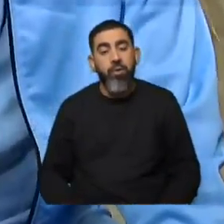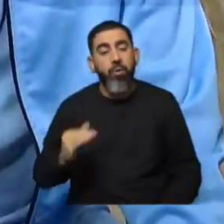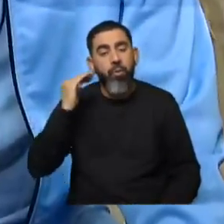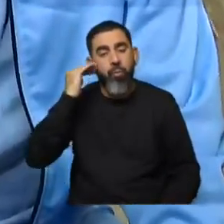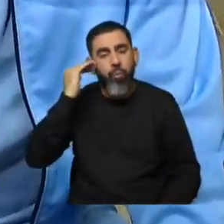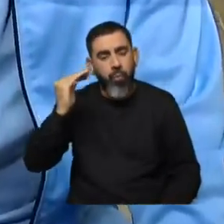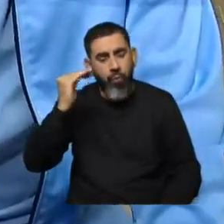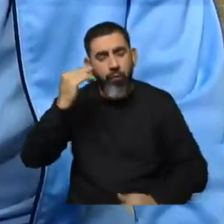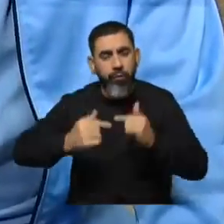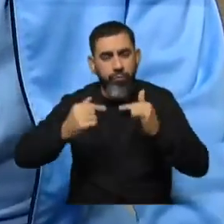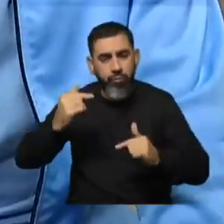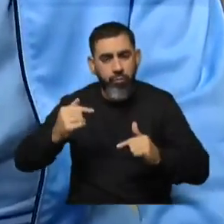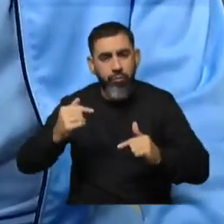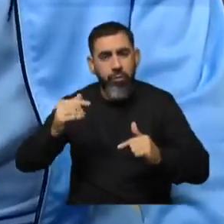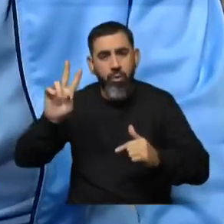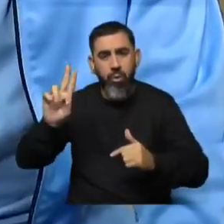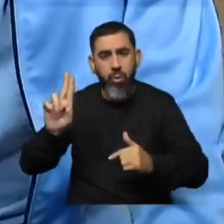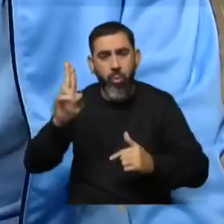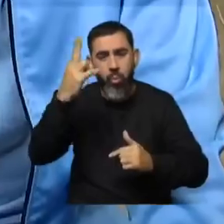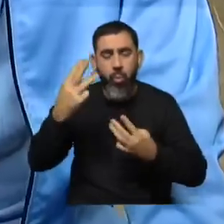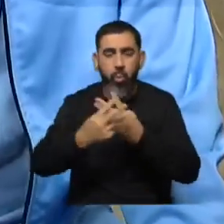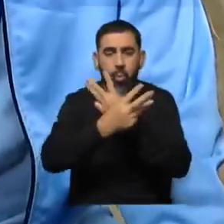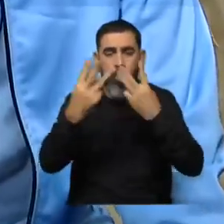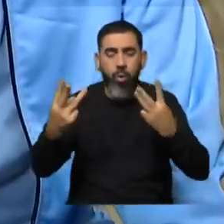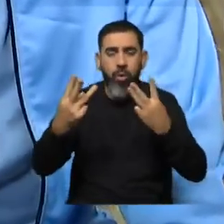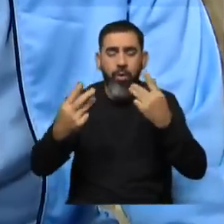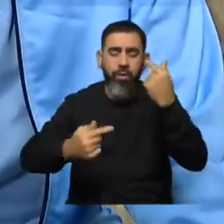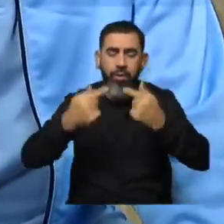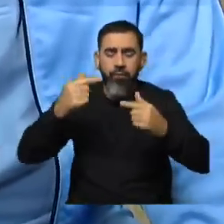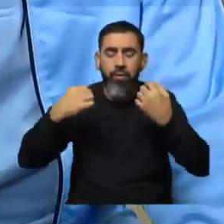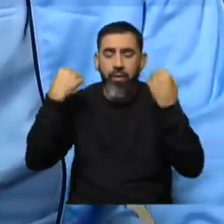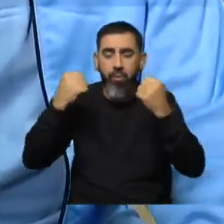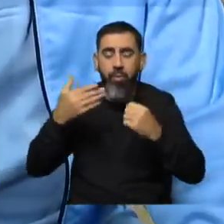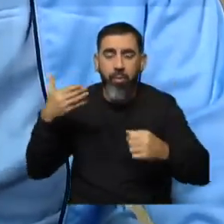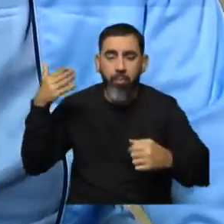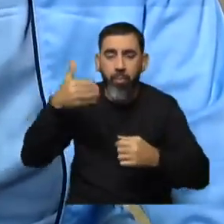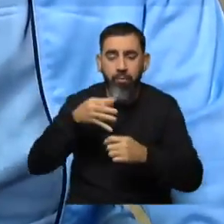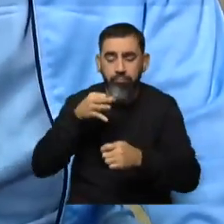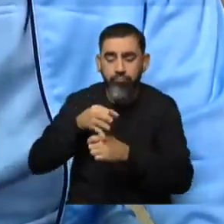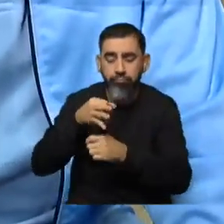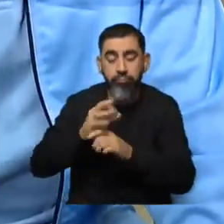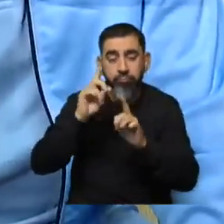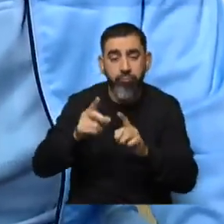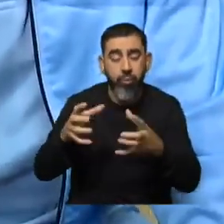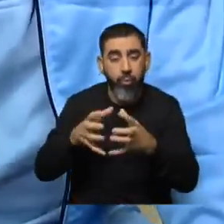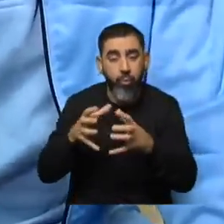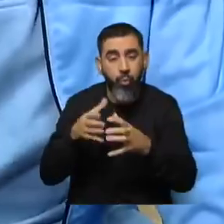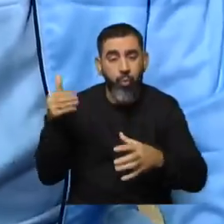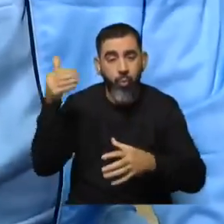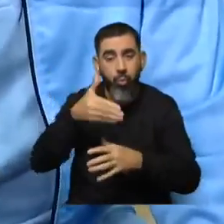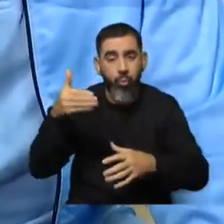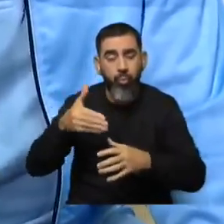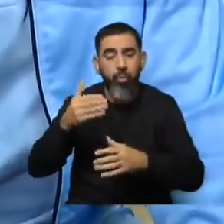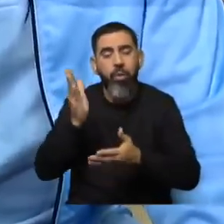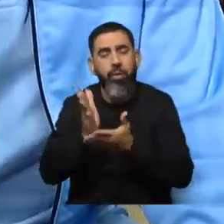profesores y profesoras de todo el Uruguay en varias disciplinas hemos participado y formando formando parte de esta delegación de